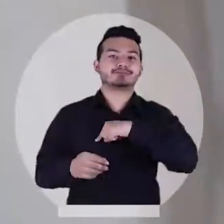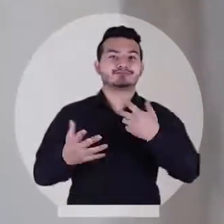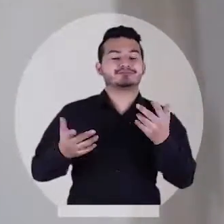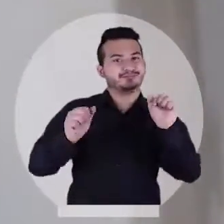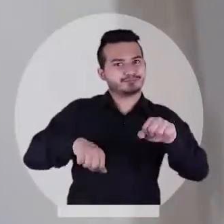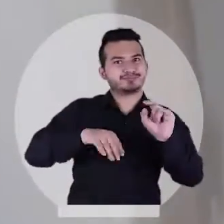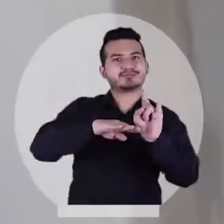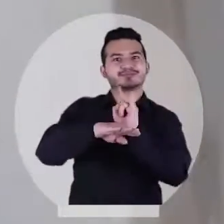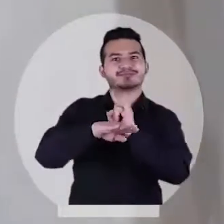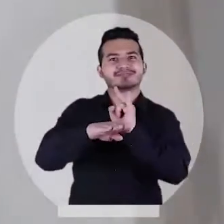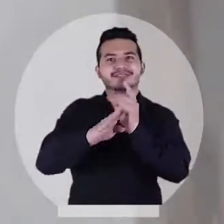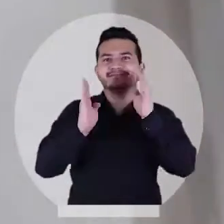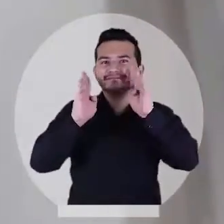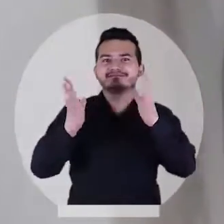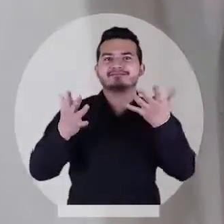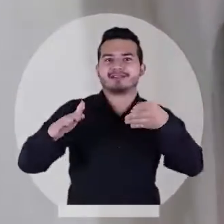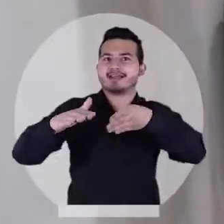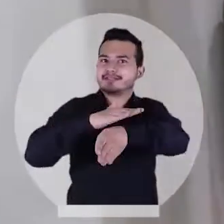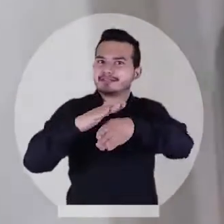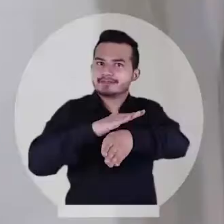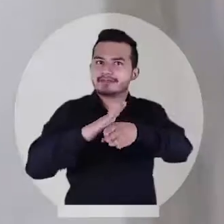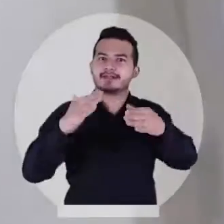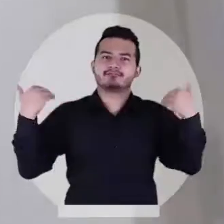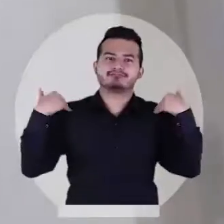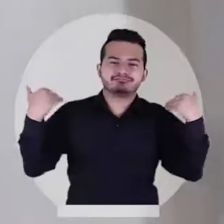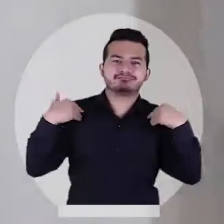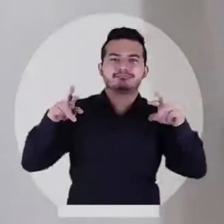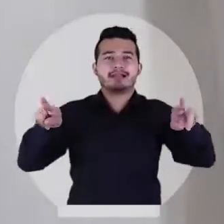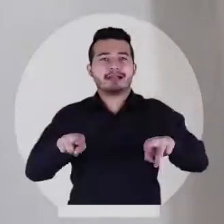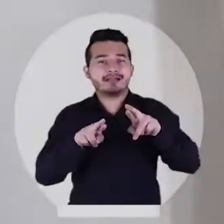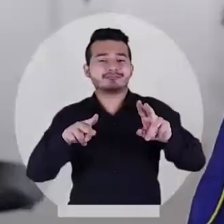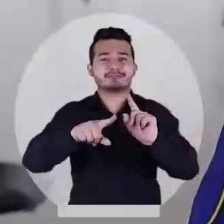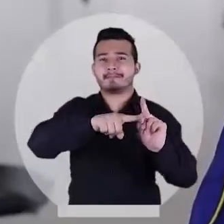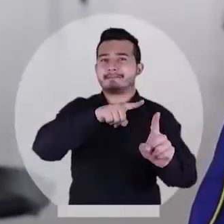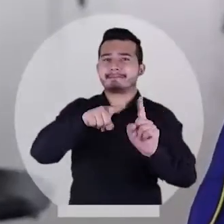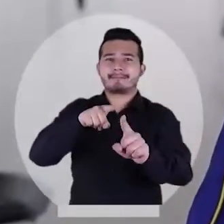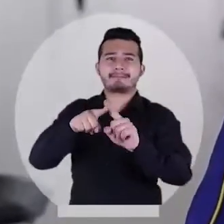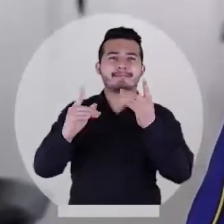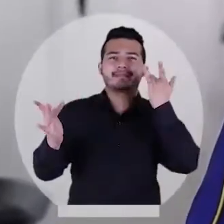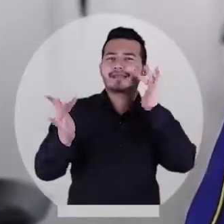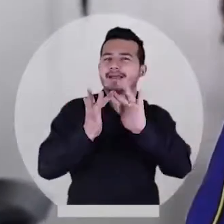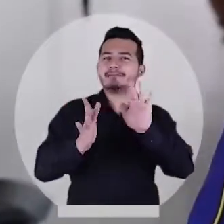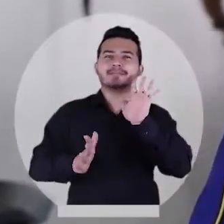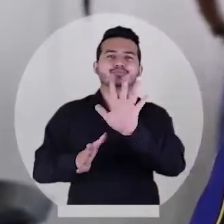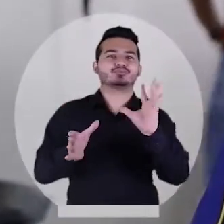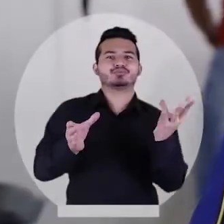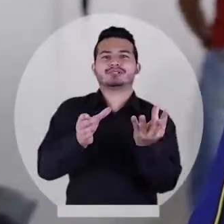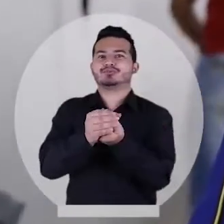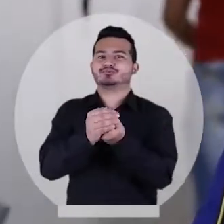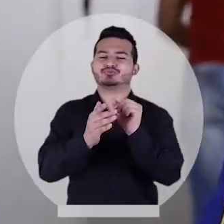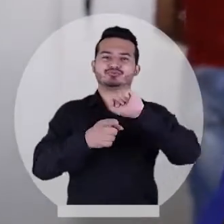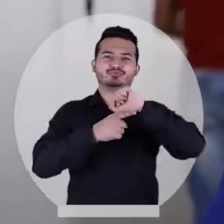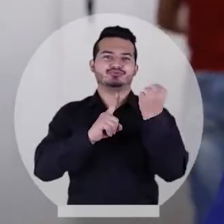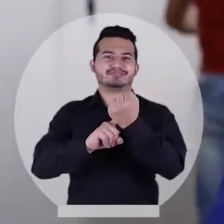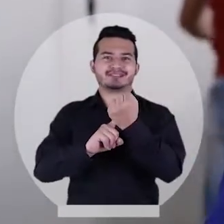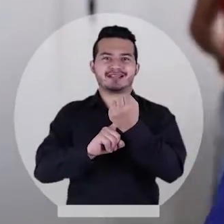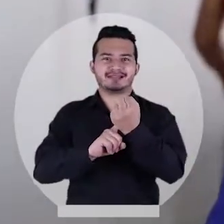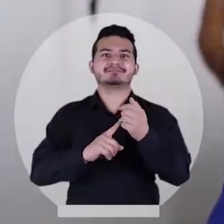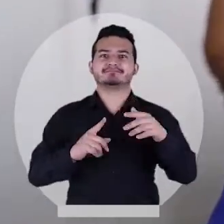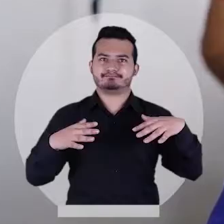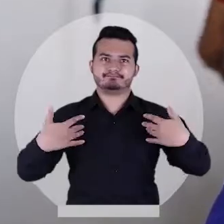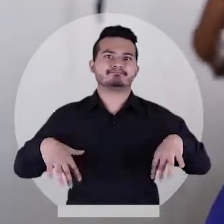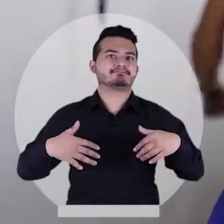estas personas, de nuestra población, que pueda hacer uso del centro. La actividad física, la recreación y el deporte es un medio hacia